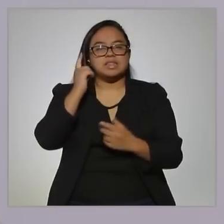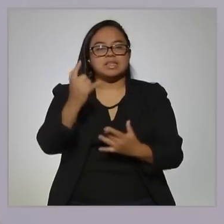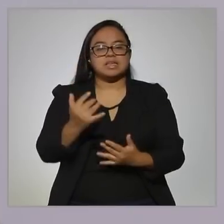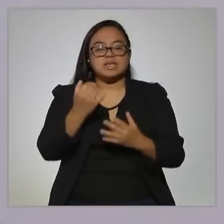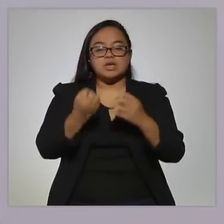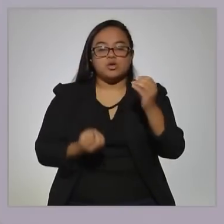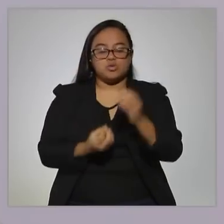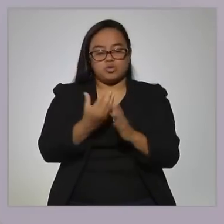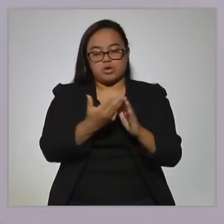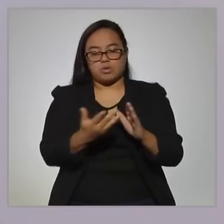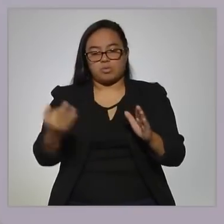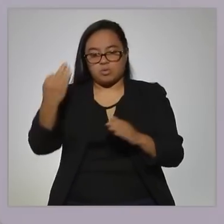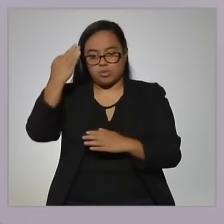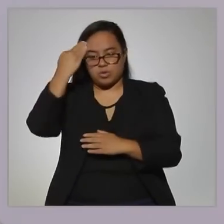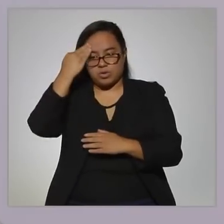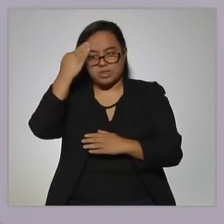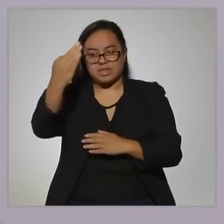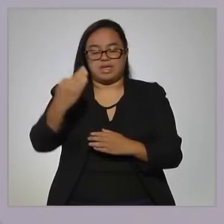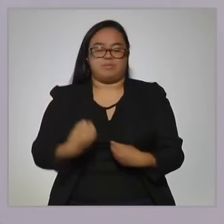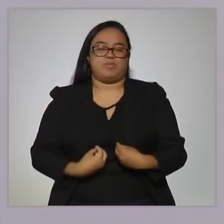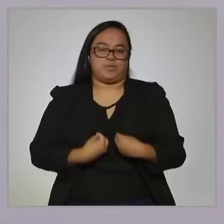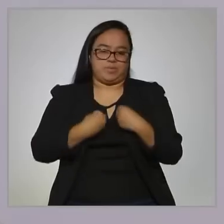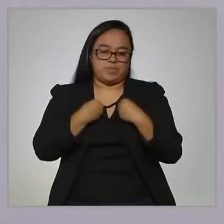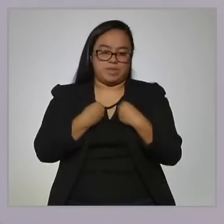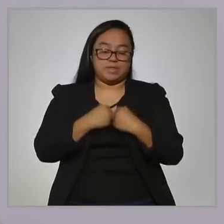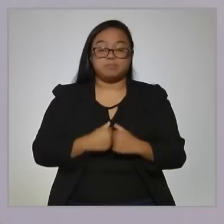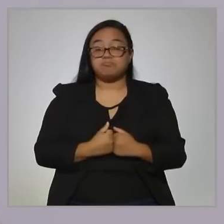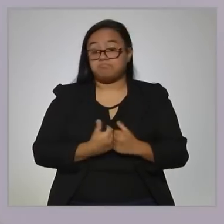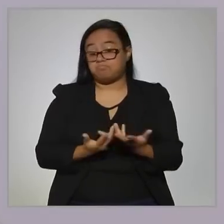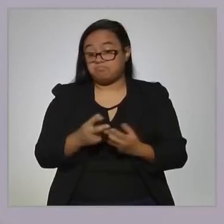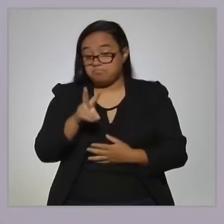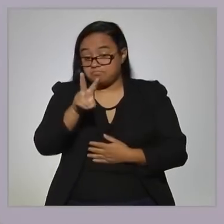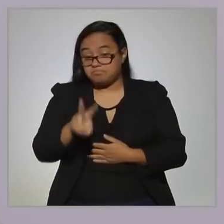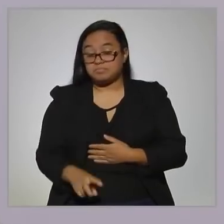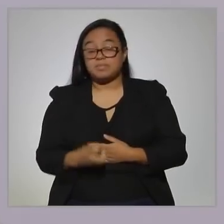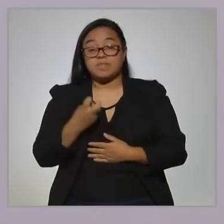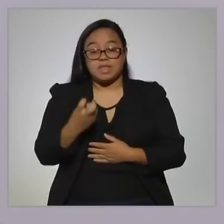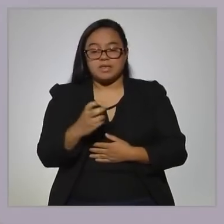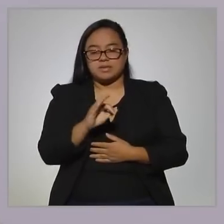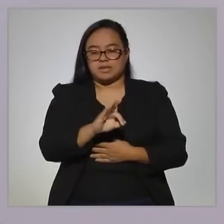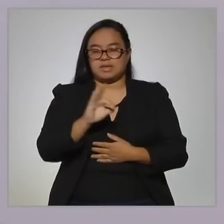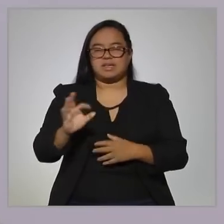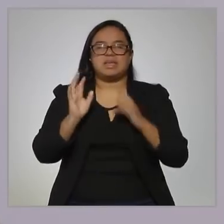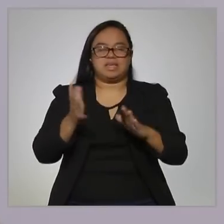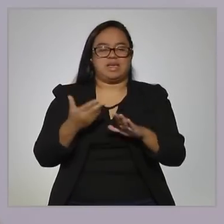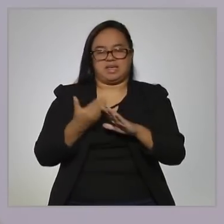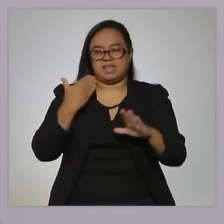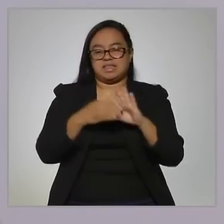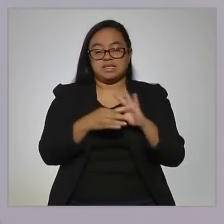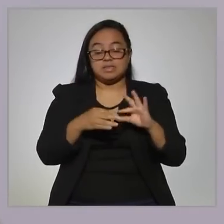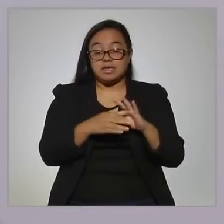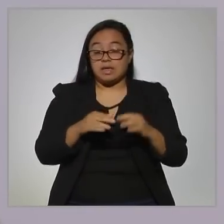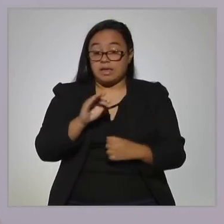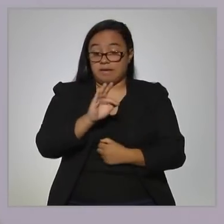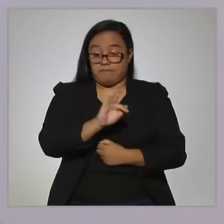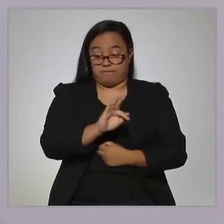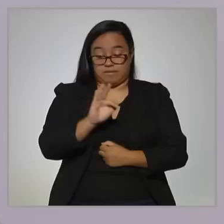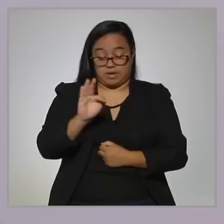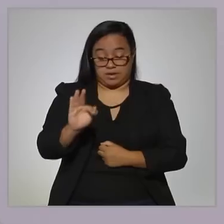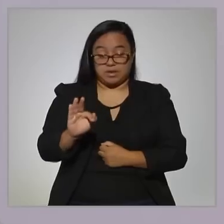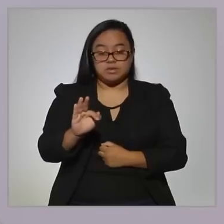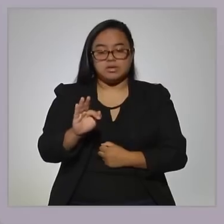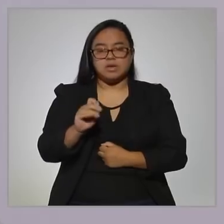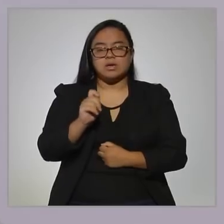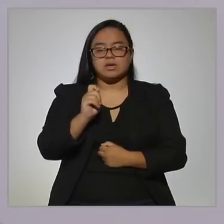una nueva etapa en nuestras vidas. Y la verdad que es una fecha, como decíamos también, es una fecha que tiene